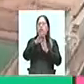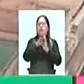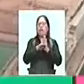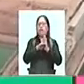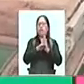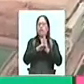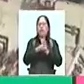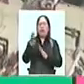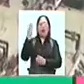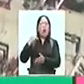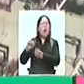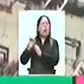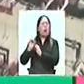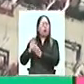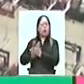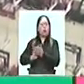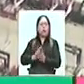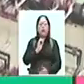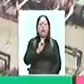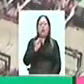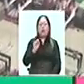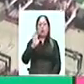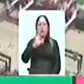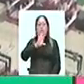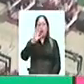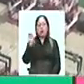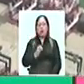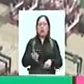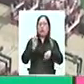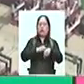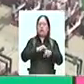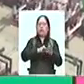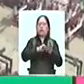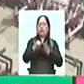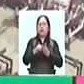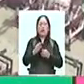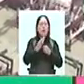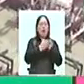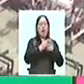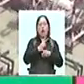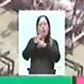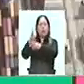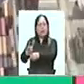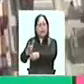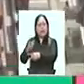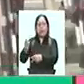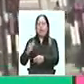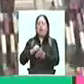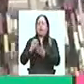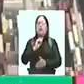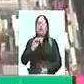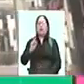Hay que reconocer esto, 0,5%, pero además un plazo tan largo, 15 años, que